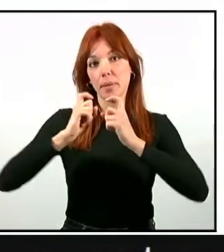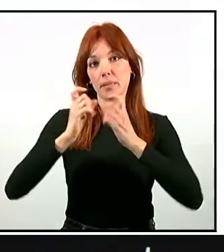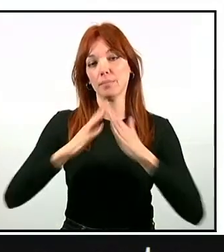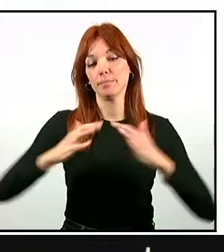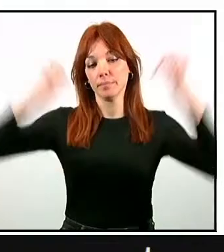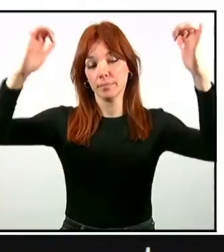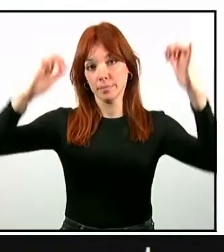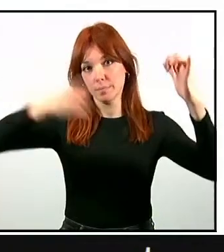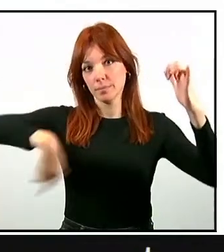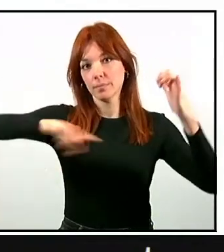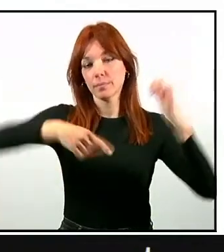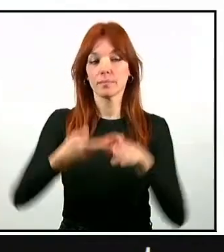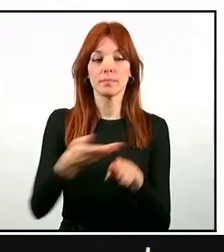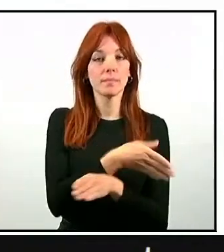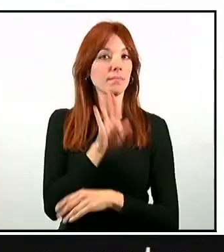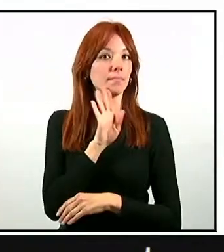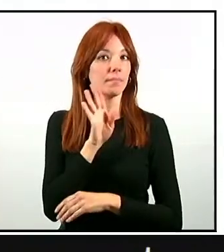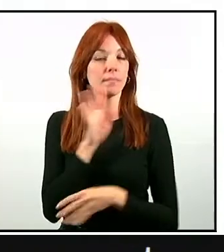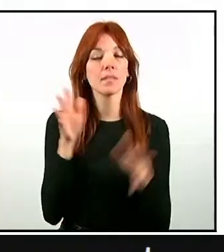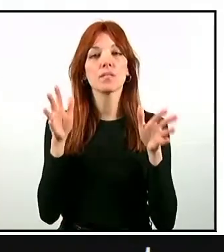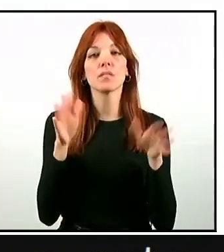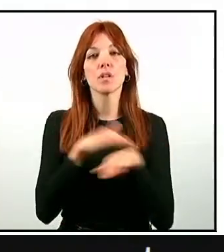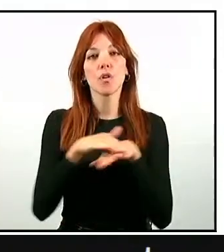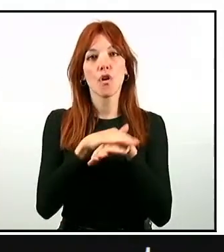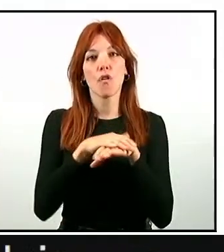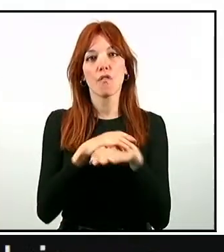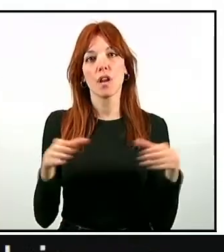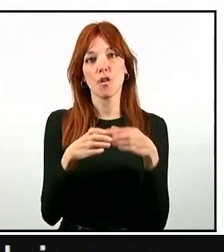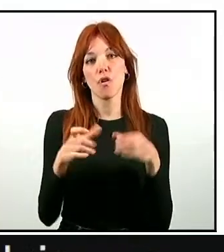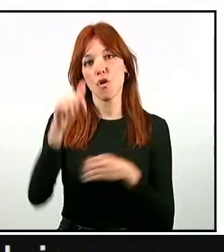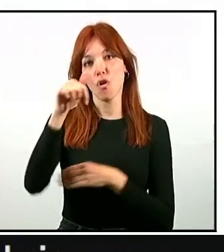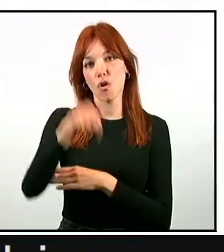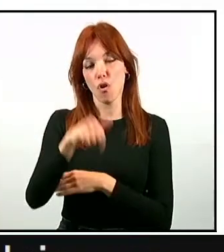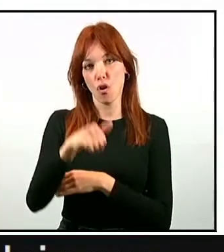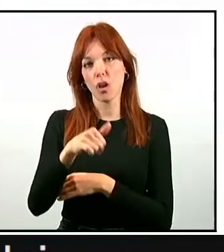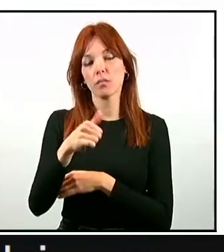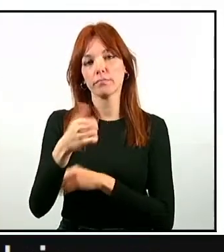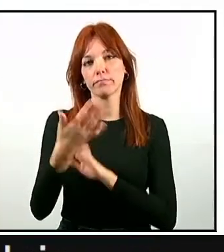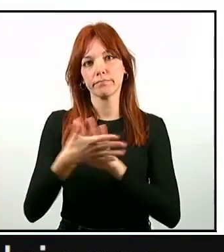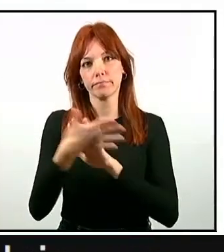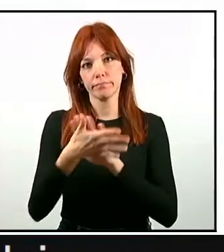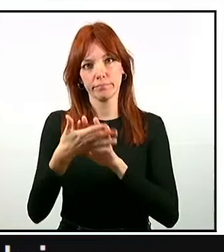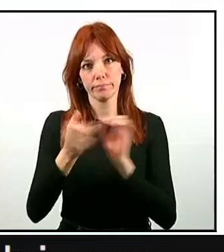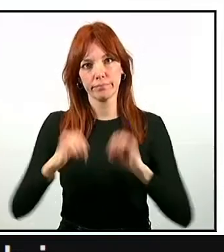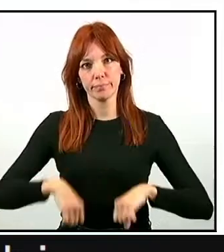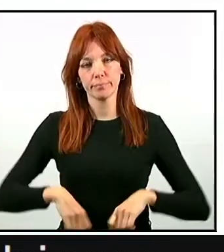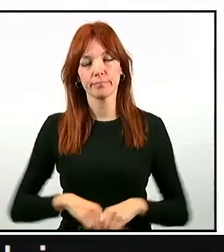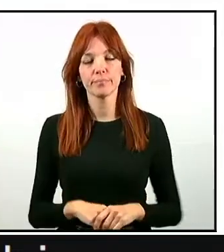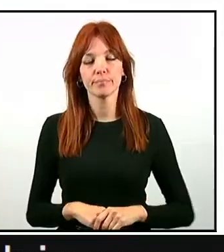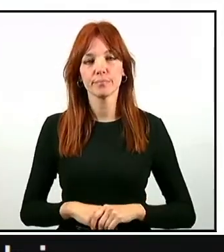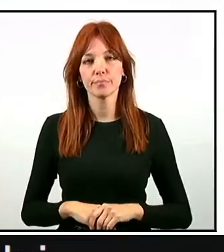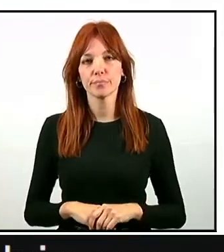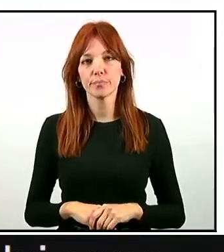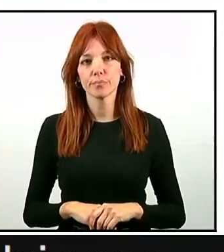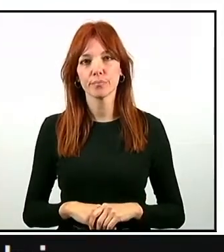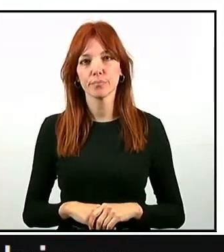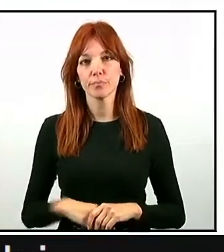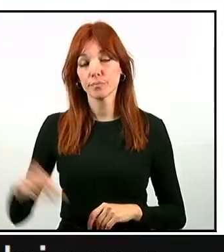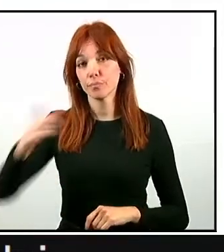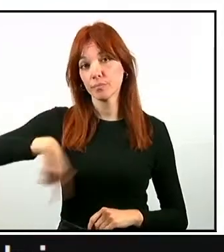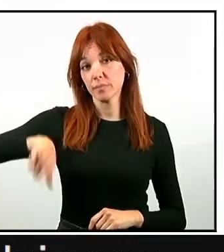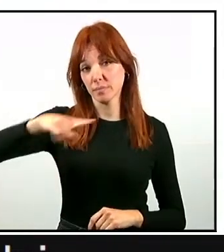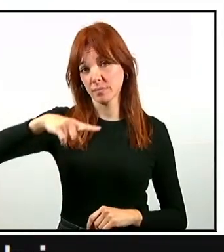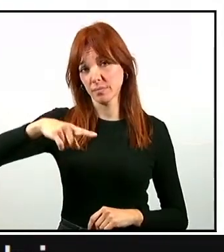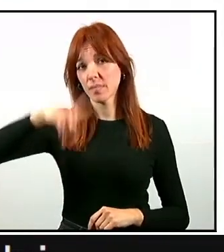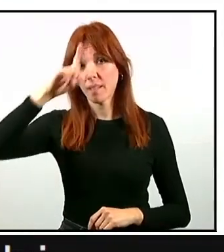prensa tras el Consejo de Gobierno que hoy ha tenido lugar. Como ustedes